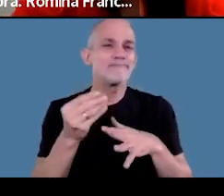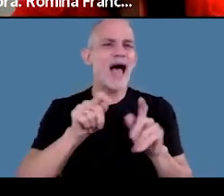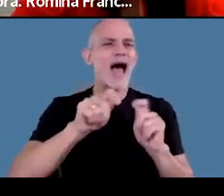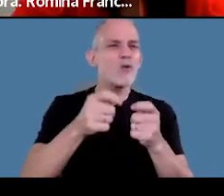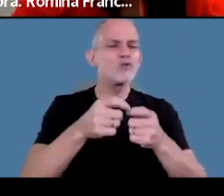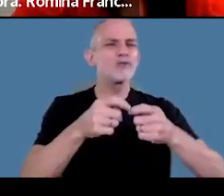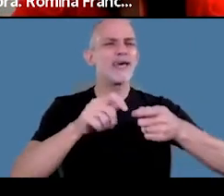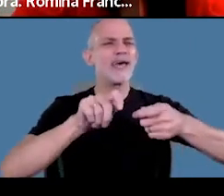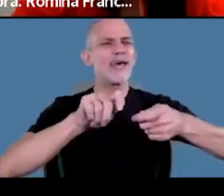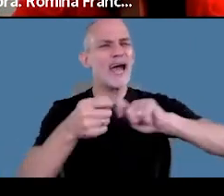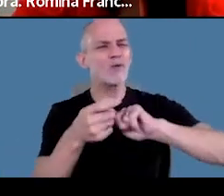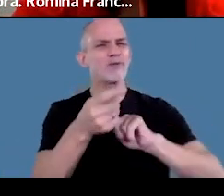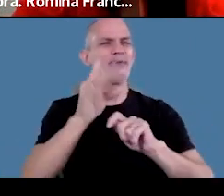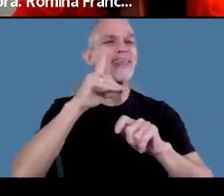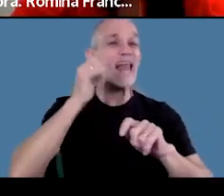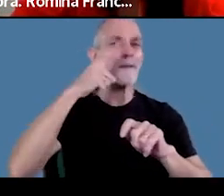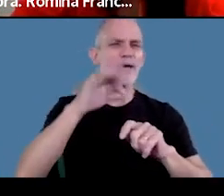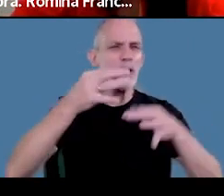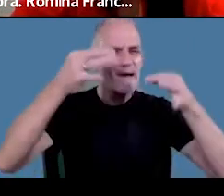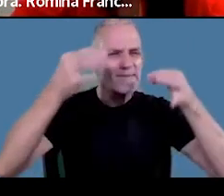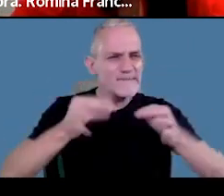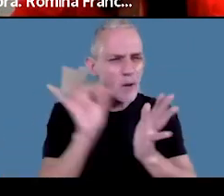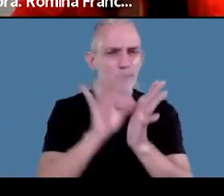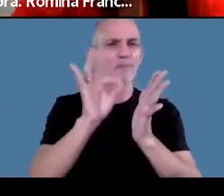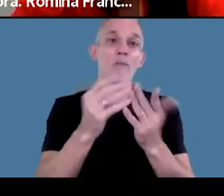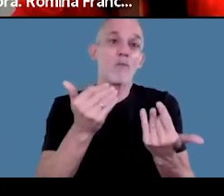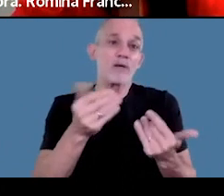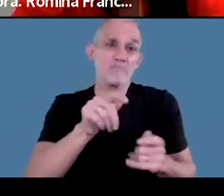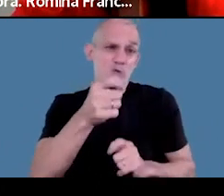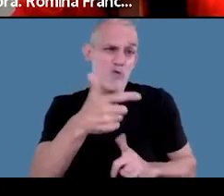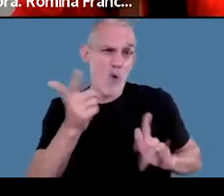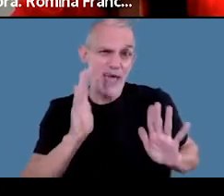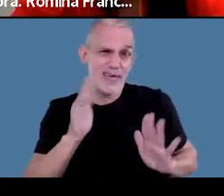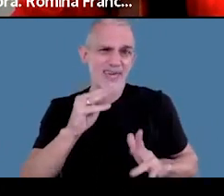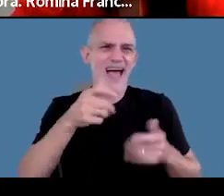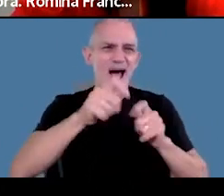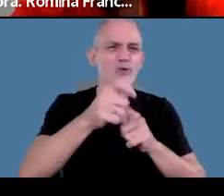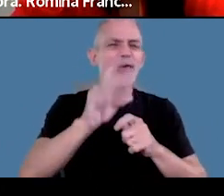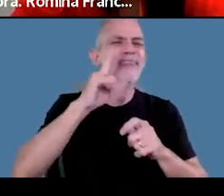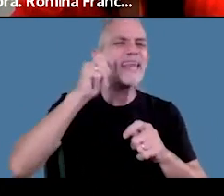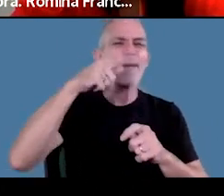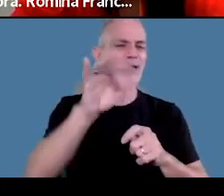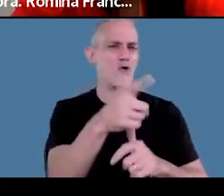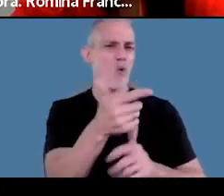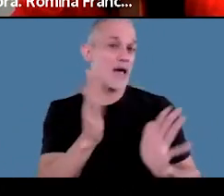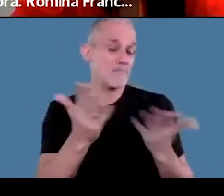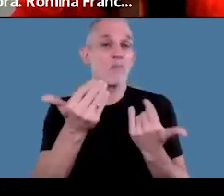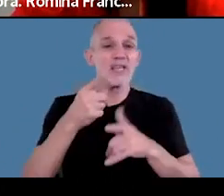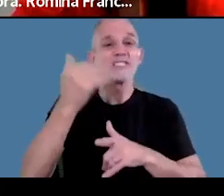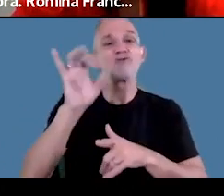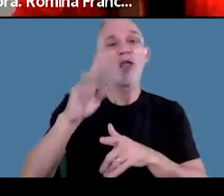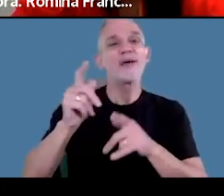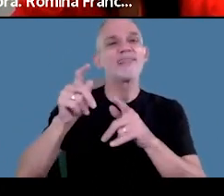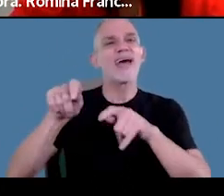dinámico son como casos muy específicos, pueden ser que no tengan ajuste dinámico, puede ser únicamente que tengan